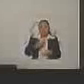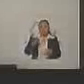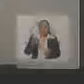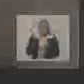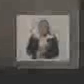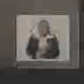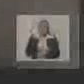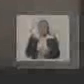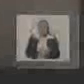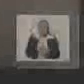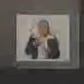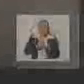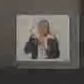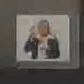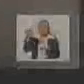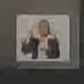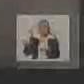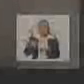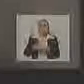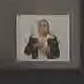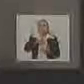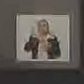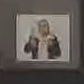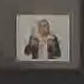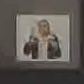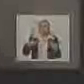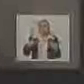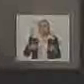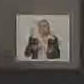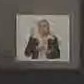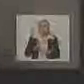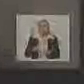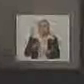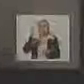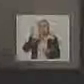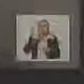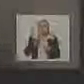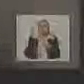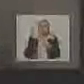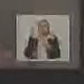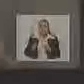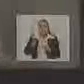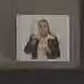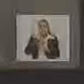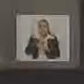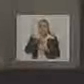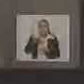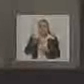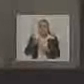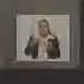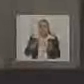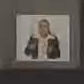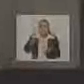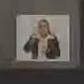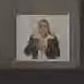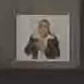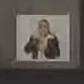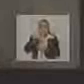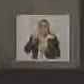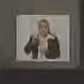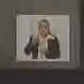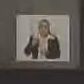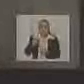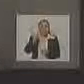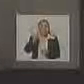campo. Gracias y gracias a todos ustedes. Llegamos pues al tercer tema, el de desarrollo social. La dinámica